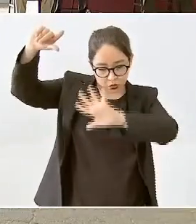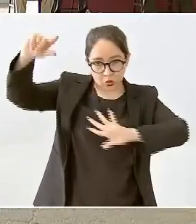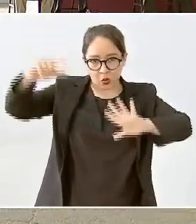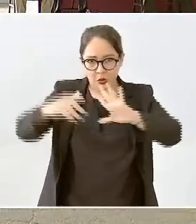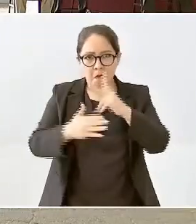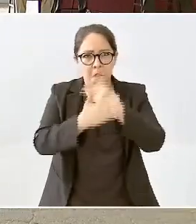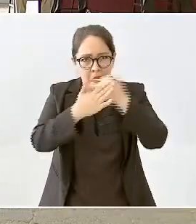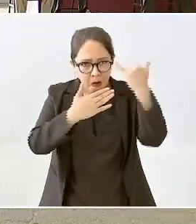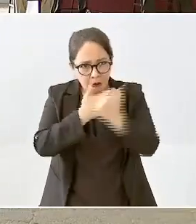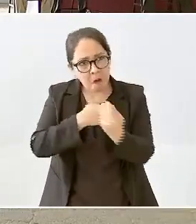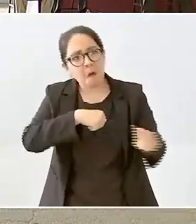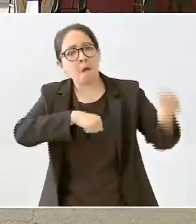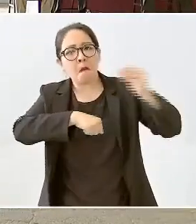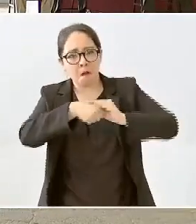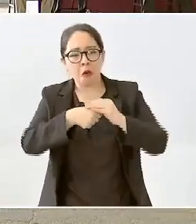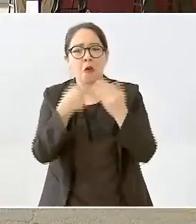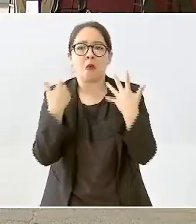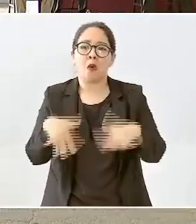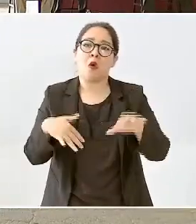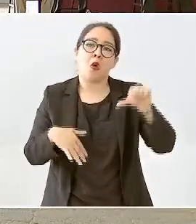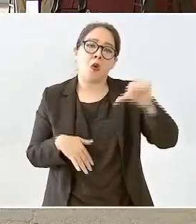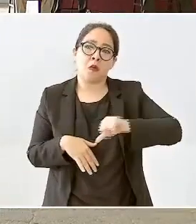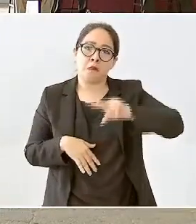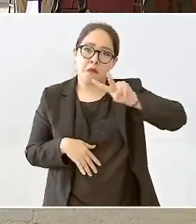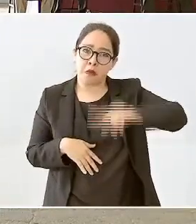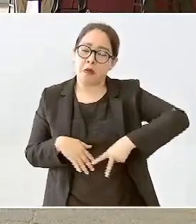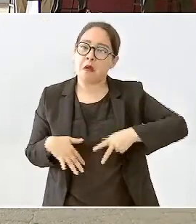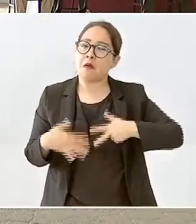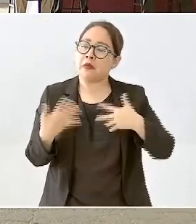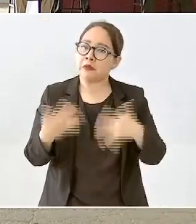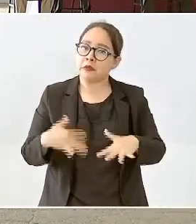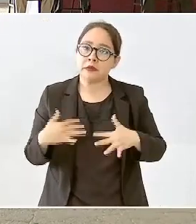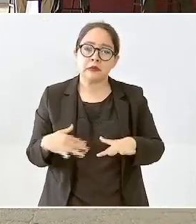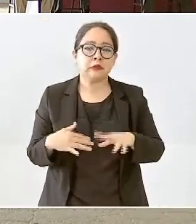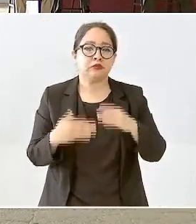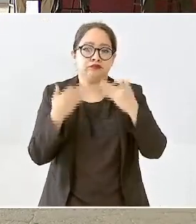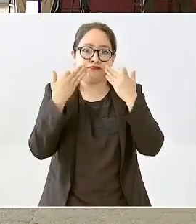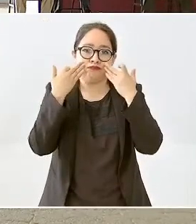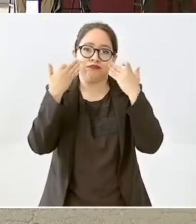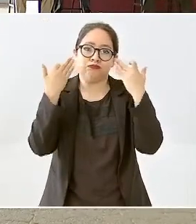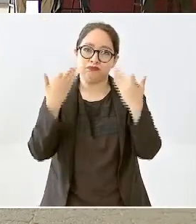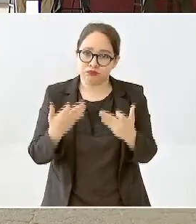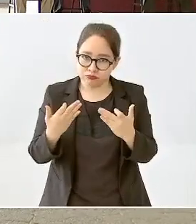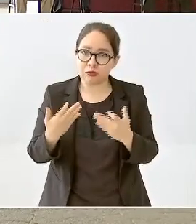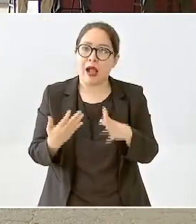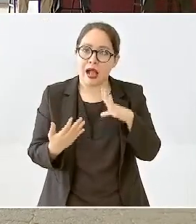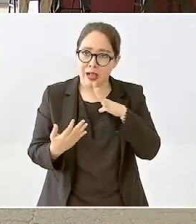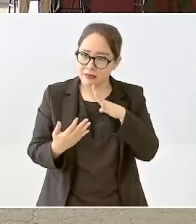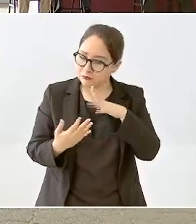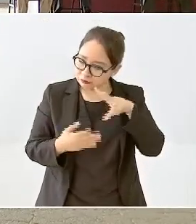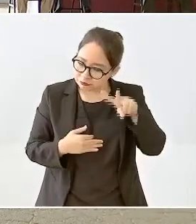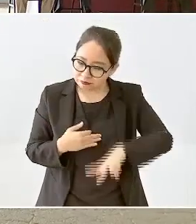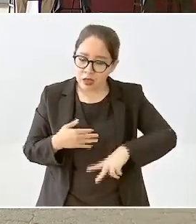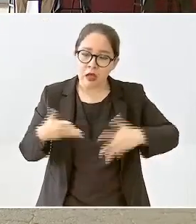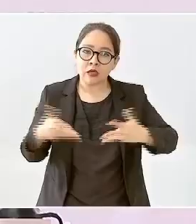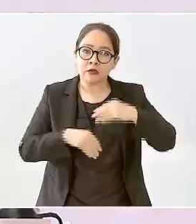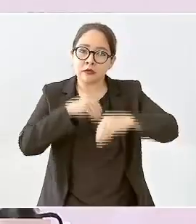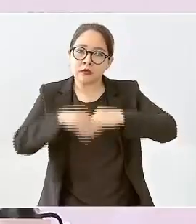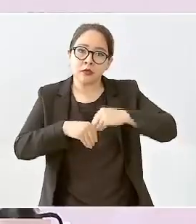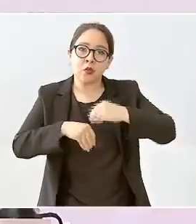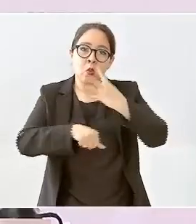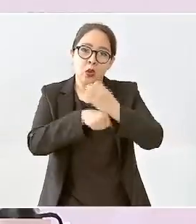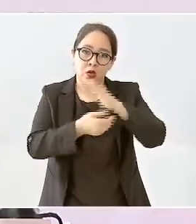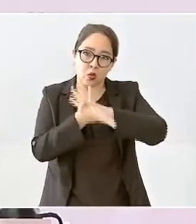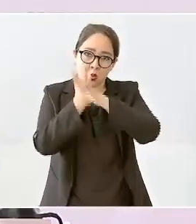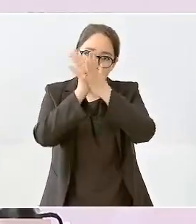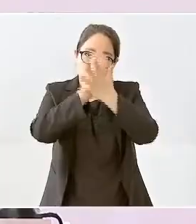proyecto. Hoy podemos decir que está siendo una realidad de la cuarta transformación del país y de